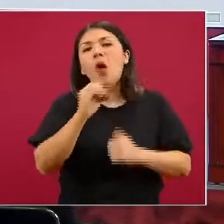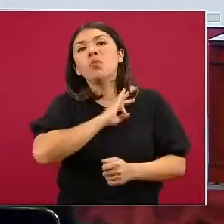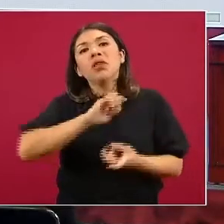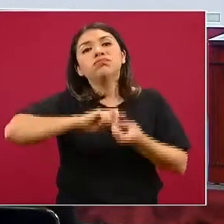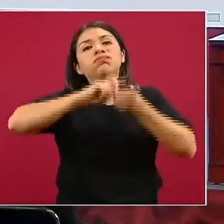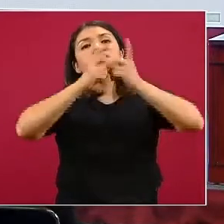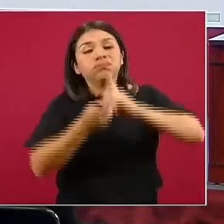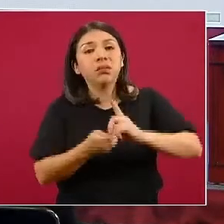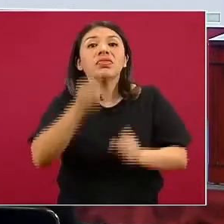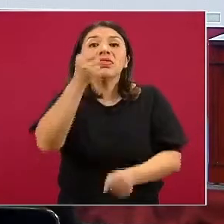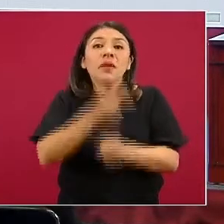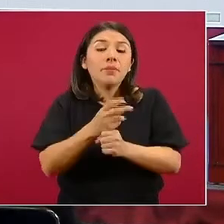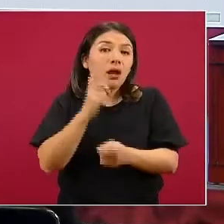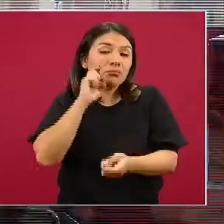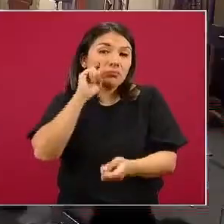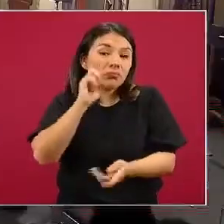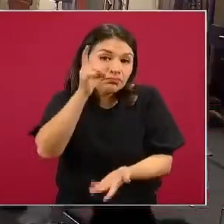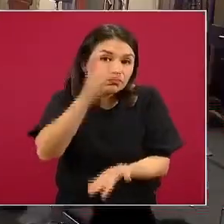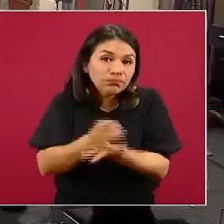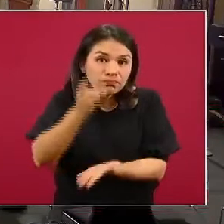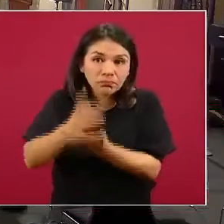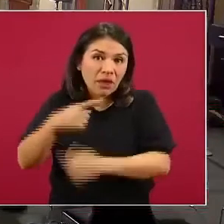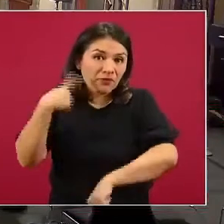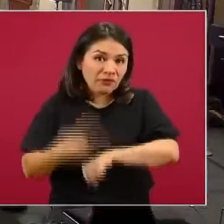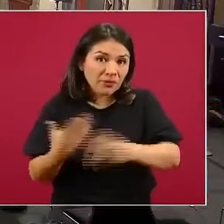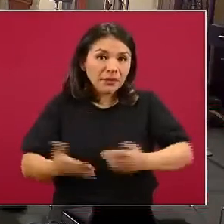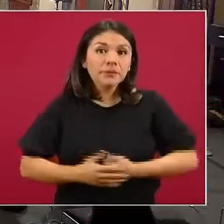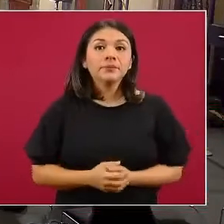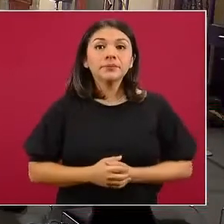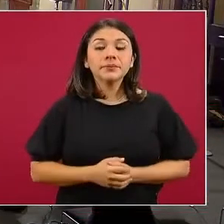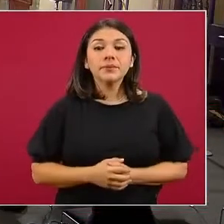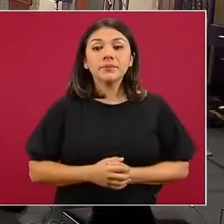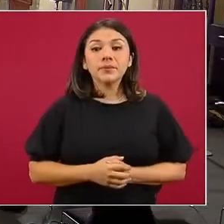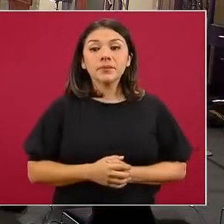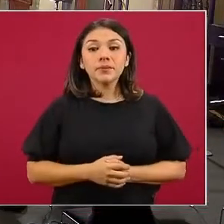un diagnóstico temprano de diabetes. La siguiente.